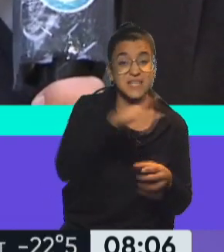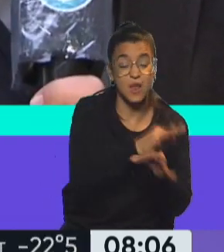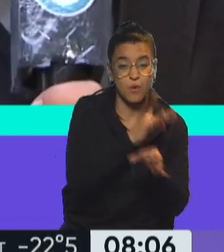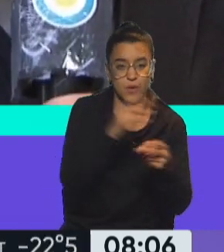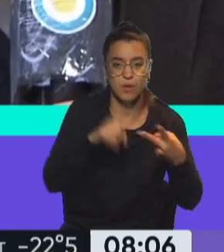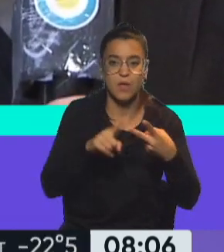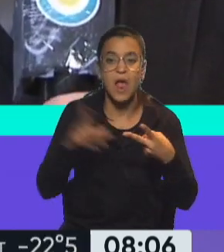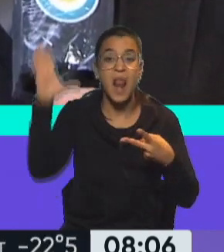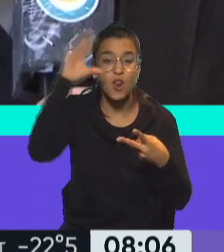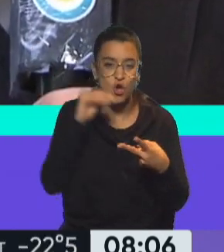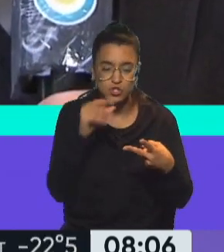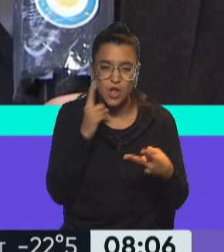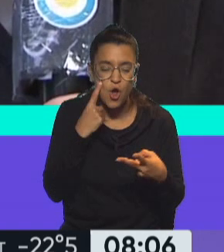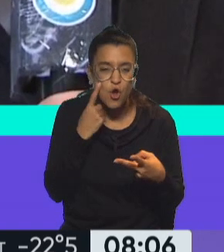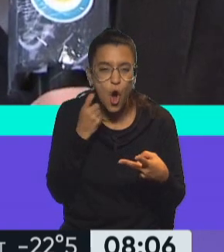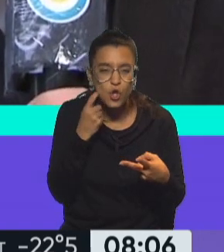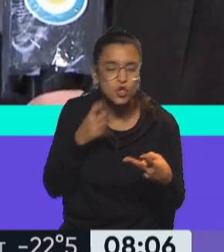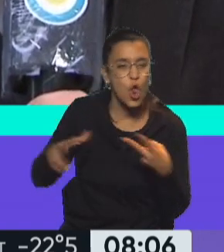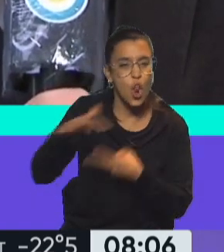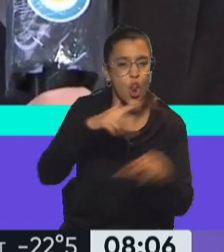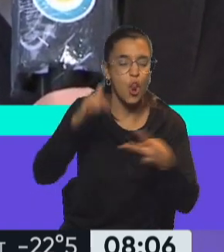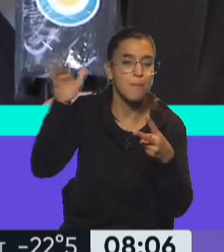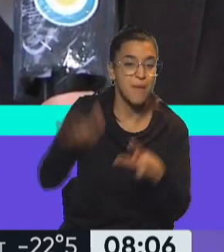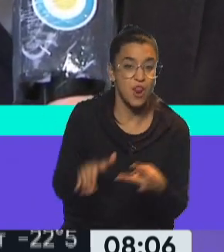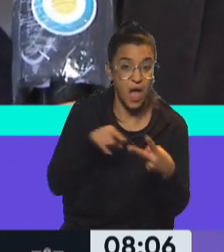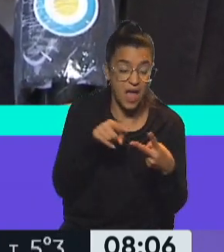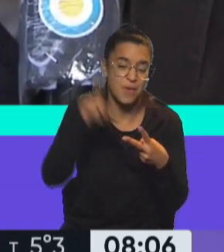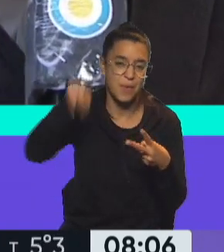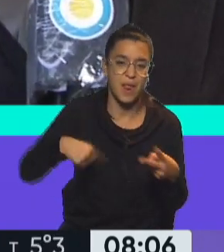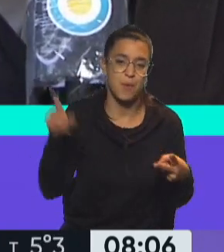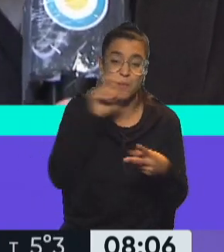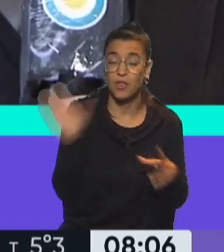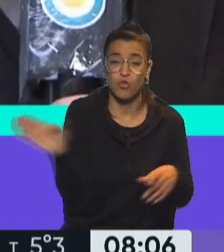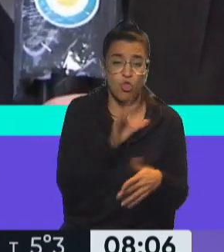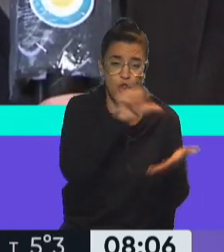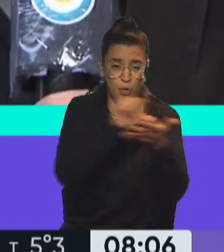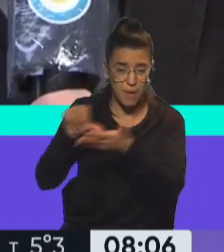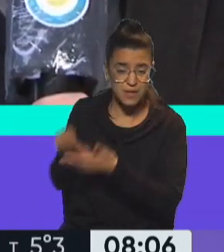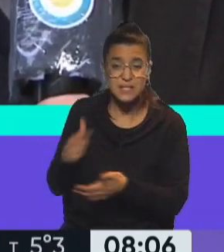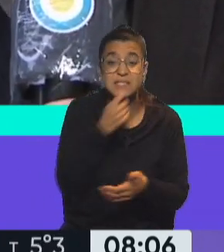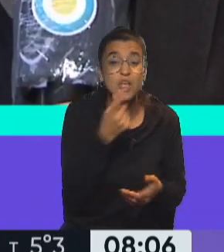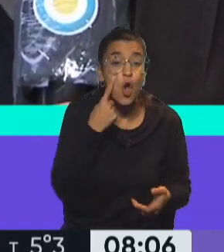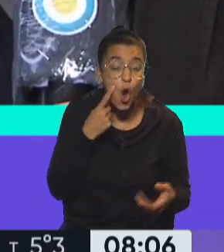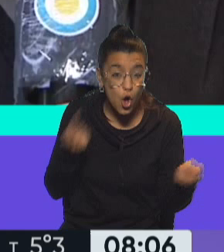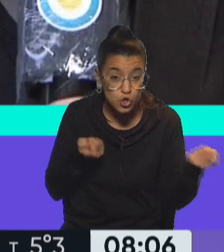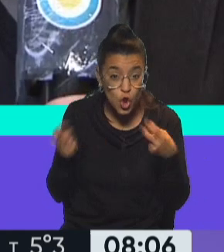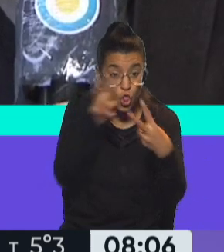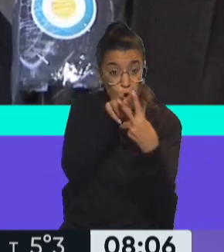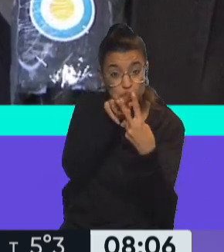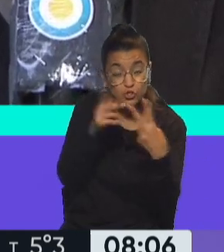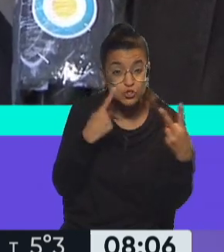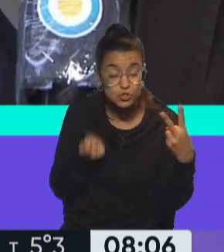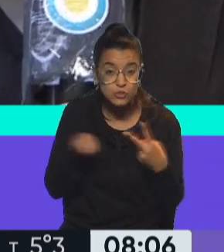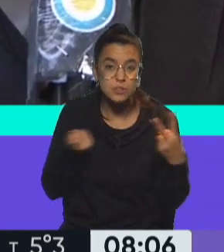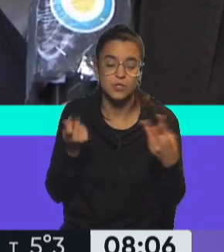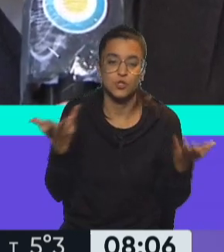y la nocturnidad. Me parece que allí está centrado el gran problema de todos los países, ¿no? Y si se tiene controlado esas dos variables, la cantidad